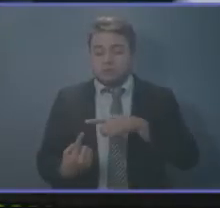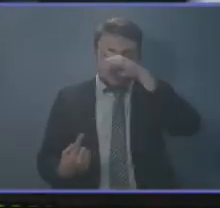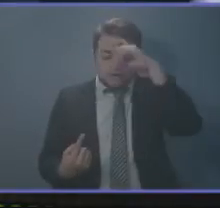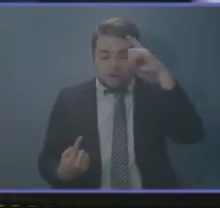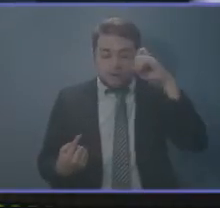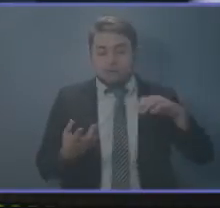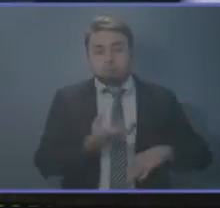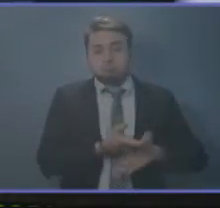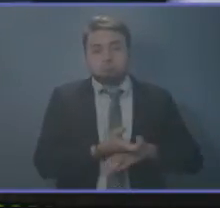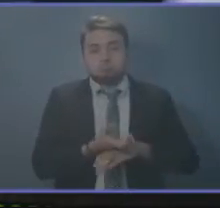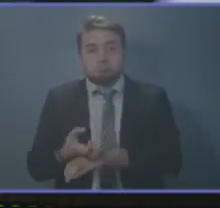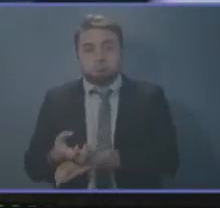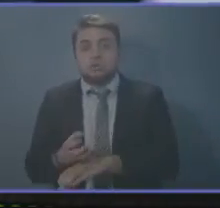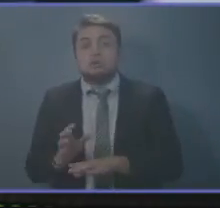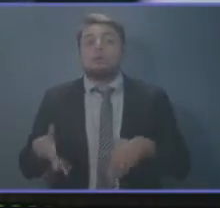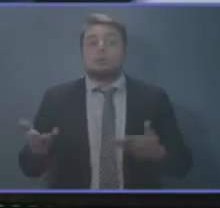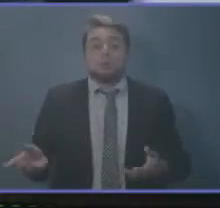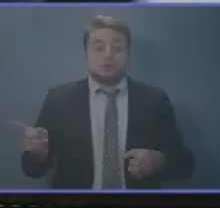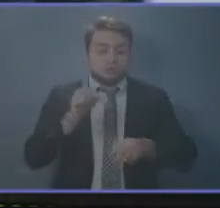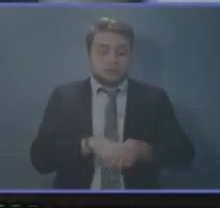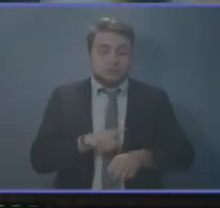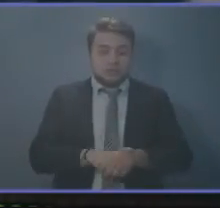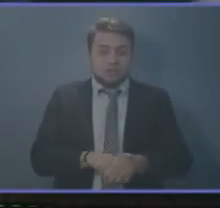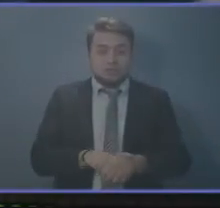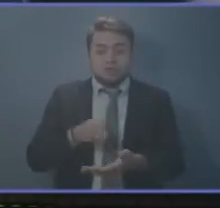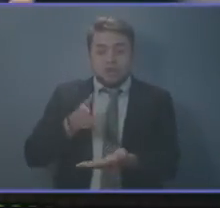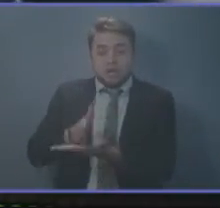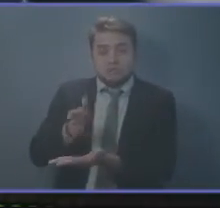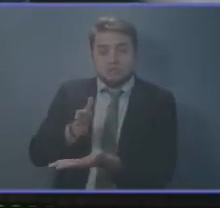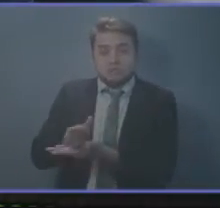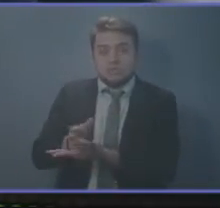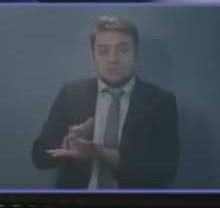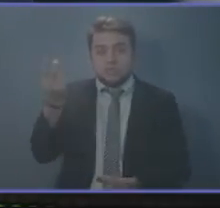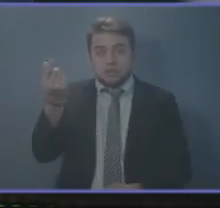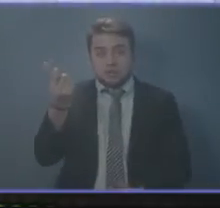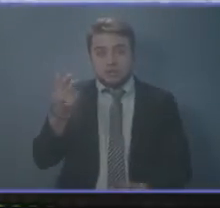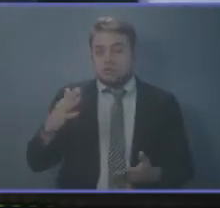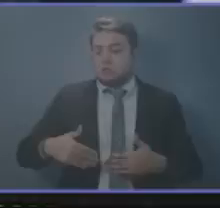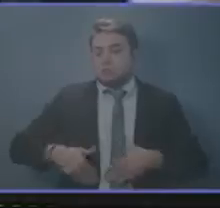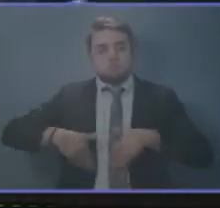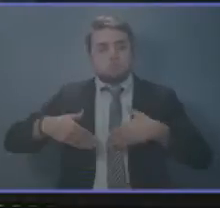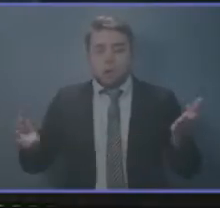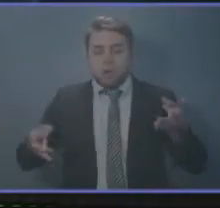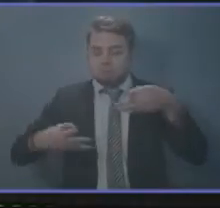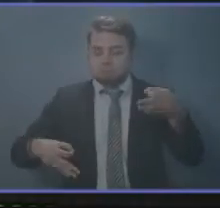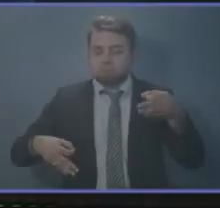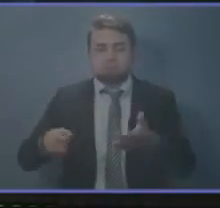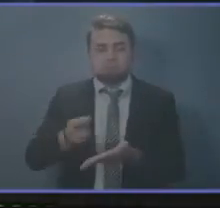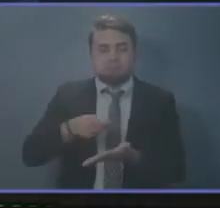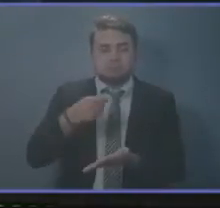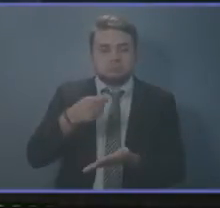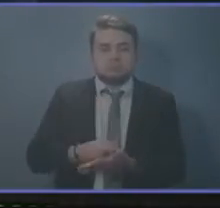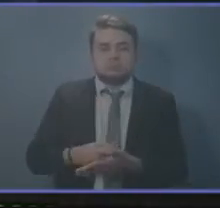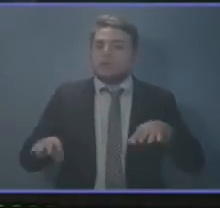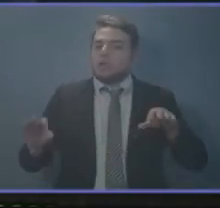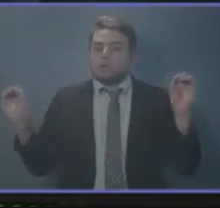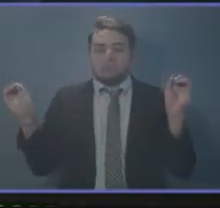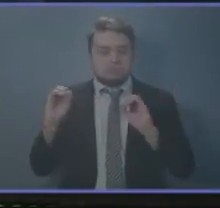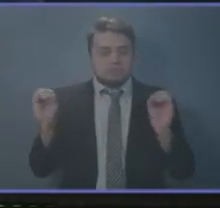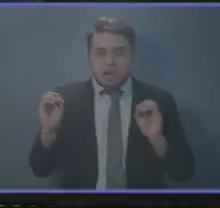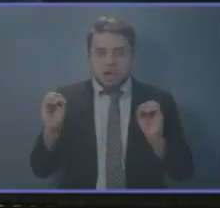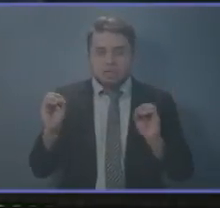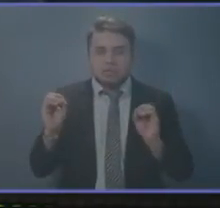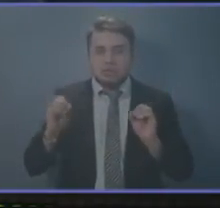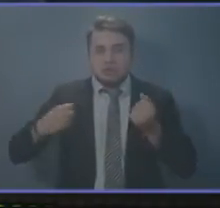porque a la hora de querer accesar a un crédito, al no tener un contrato y no tener un respaldo, pues obviamente no